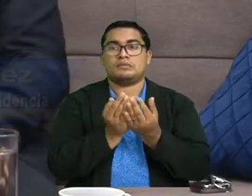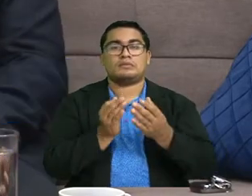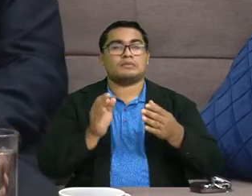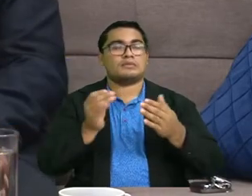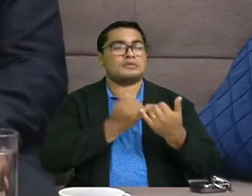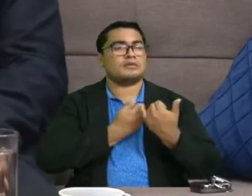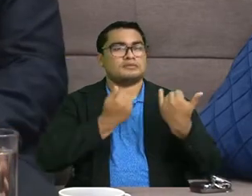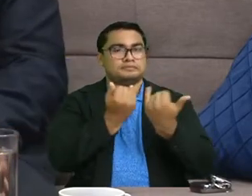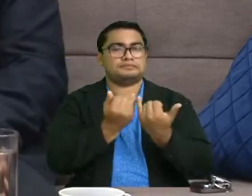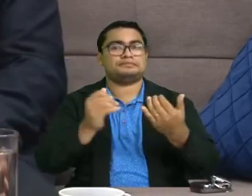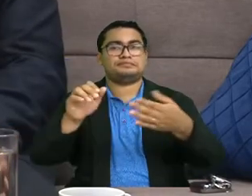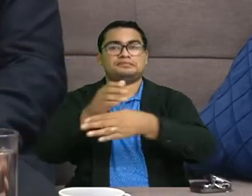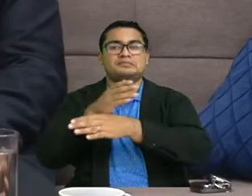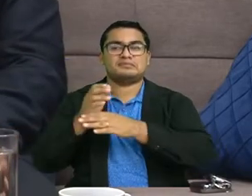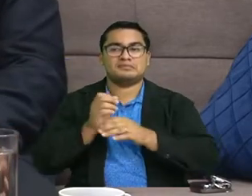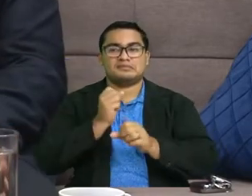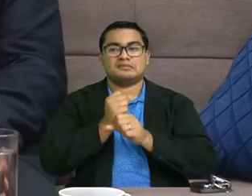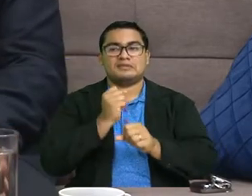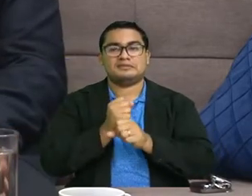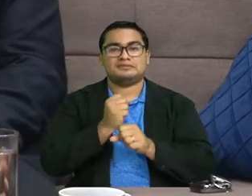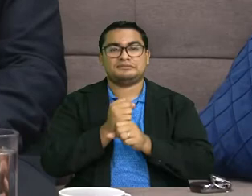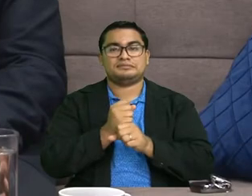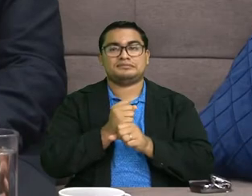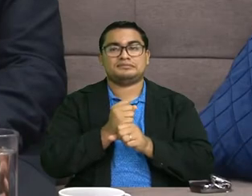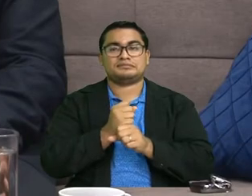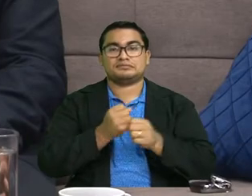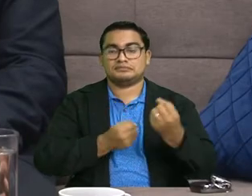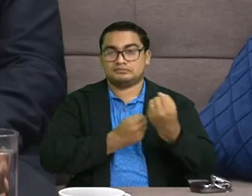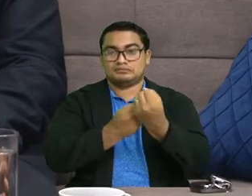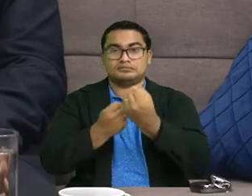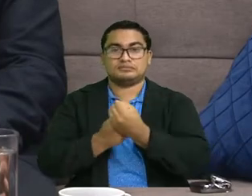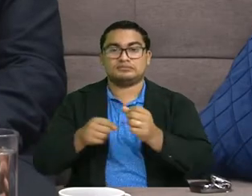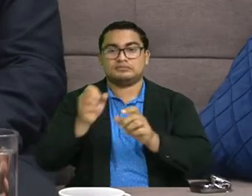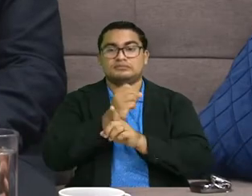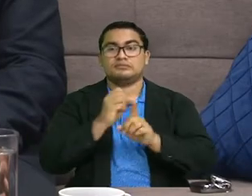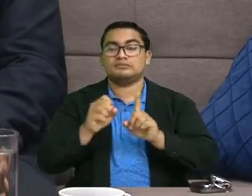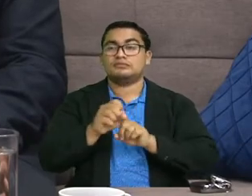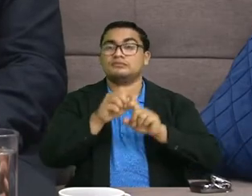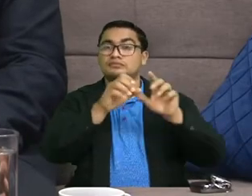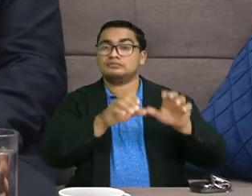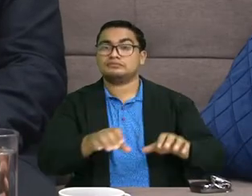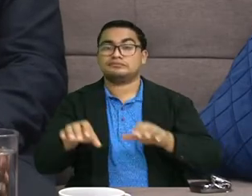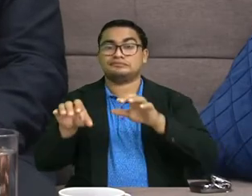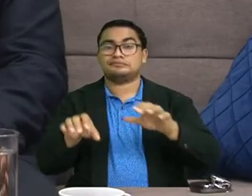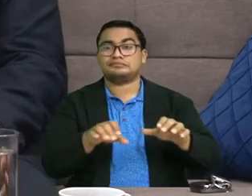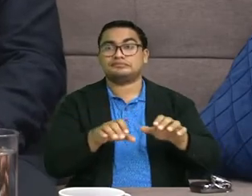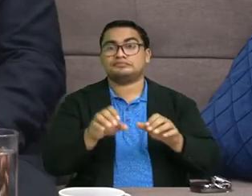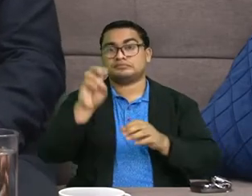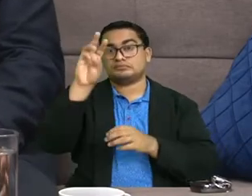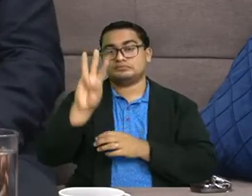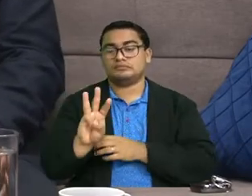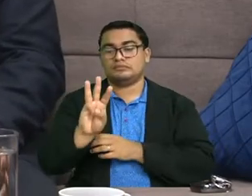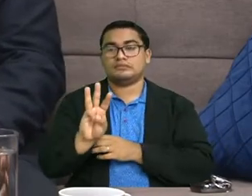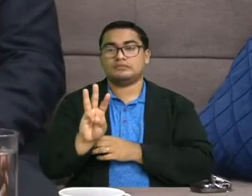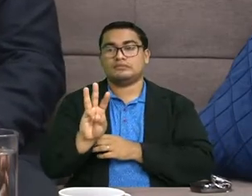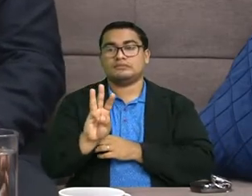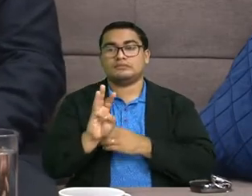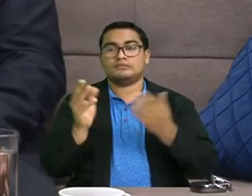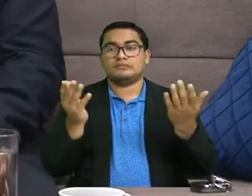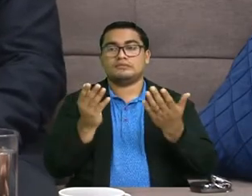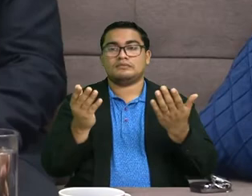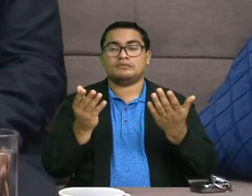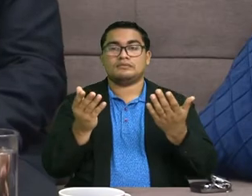instituciones estamos colaborando, apoyando la organización y el desarrollo de este evento, Esta es la tercera edición de la Expo